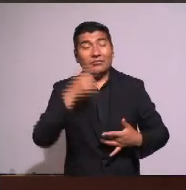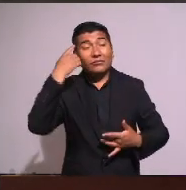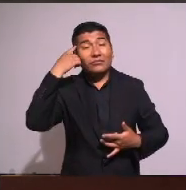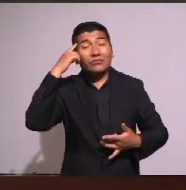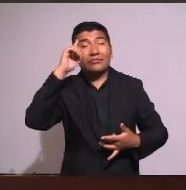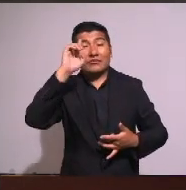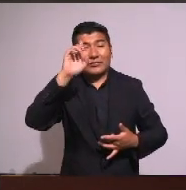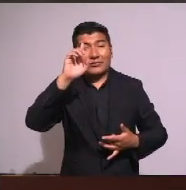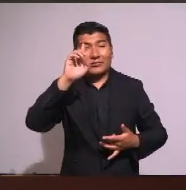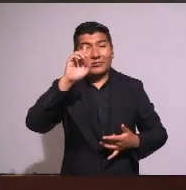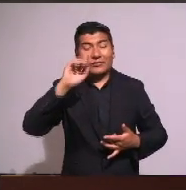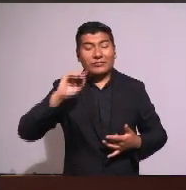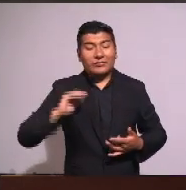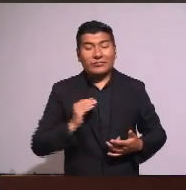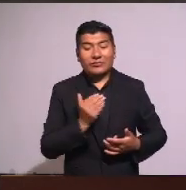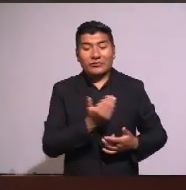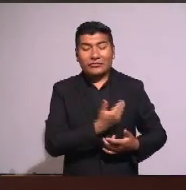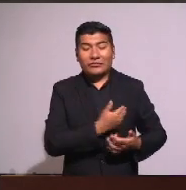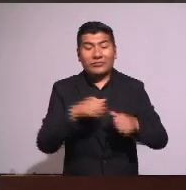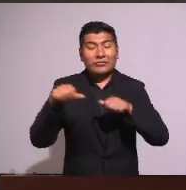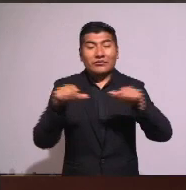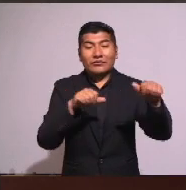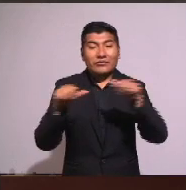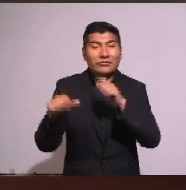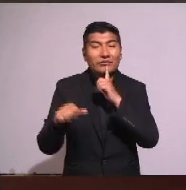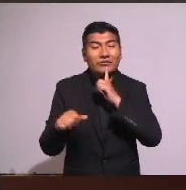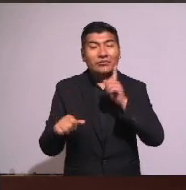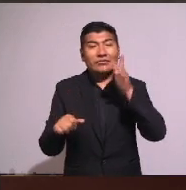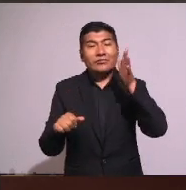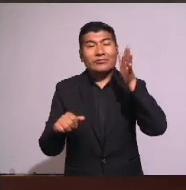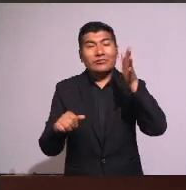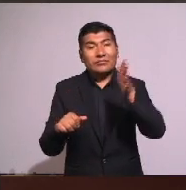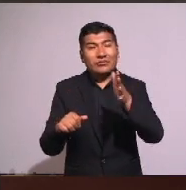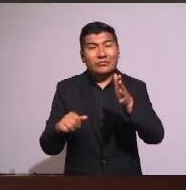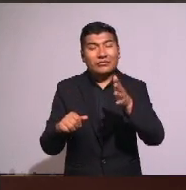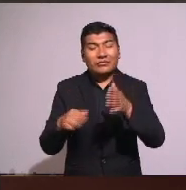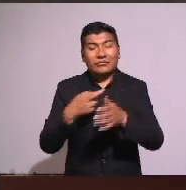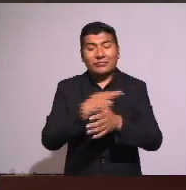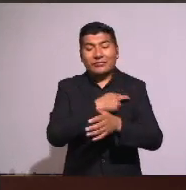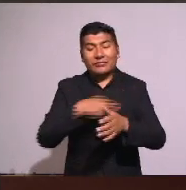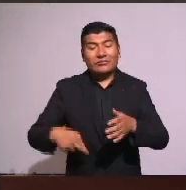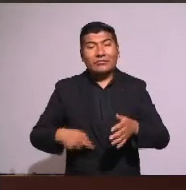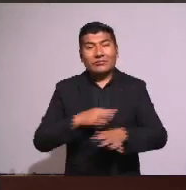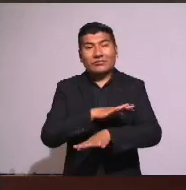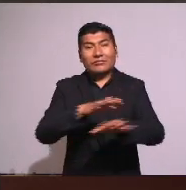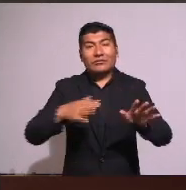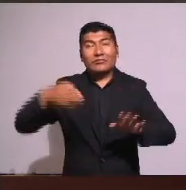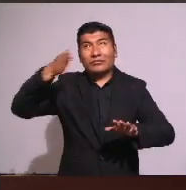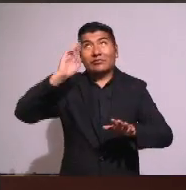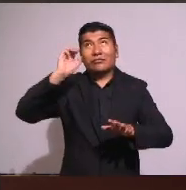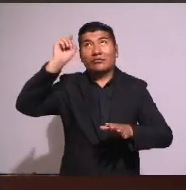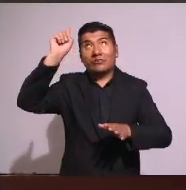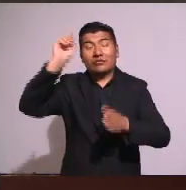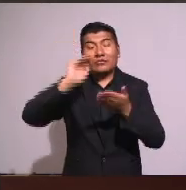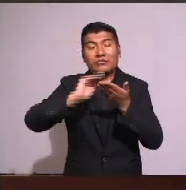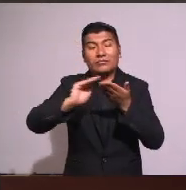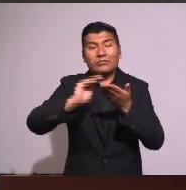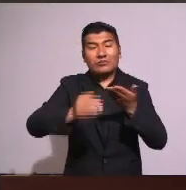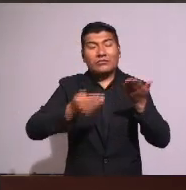que nuestras acciones sean la presencia del reino de Dios